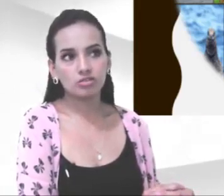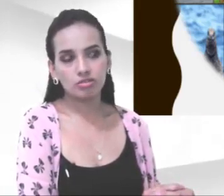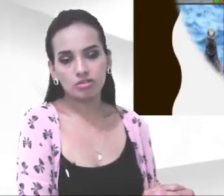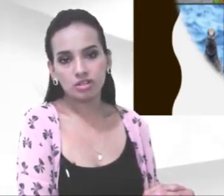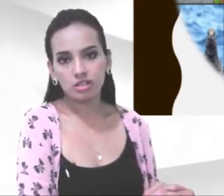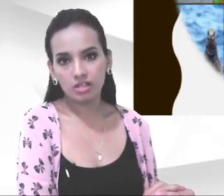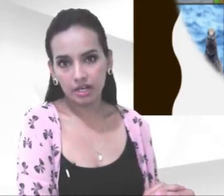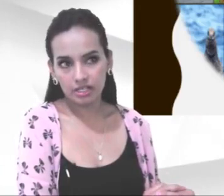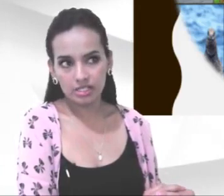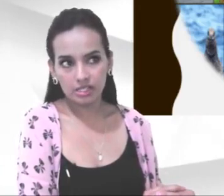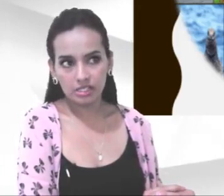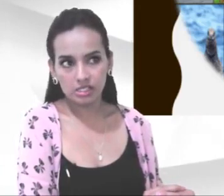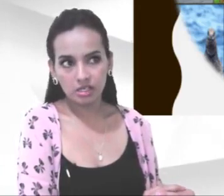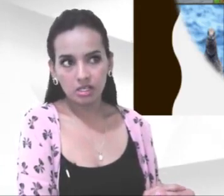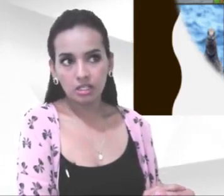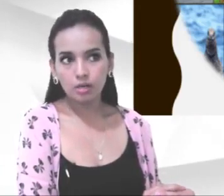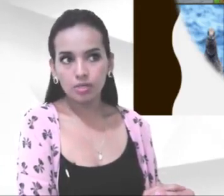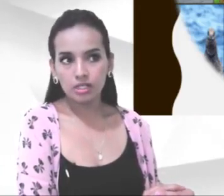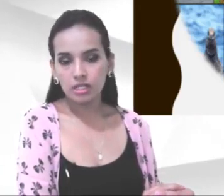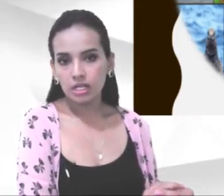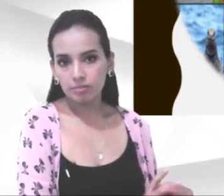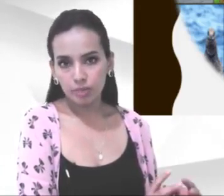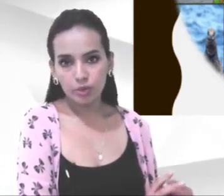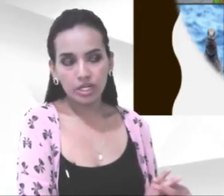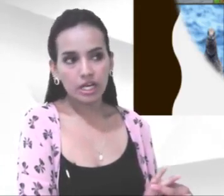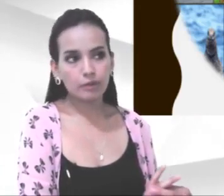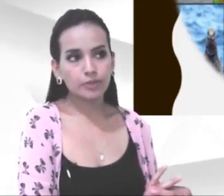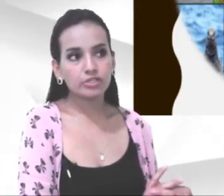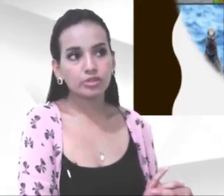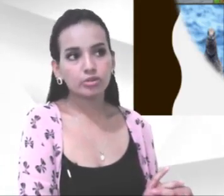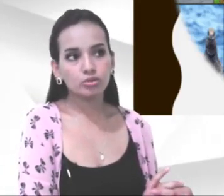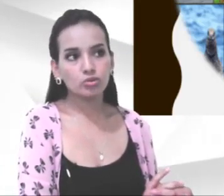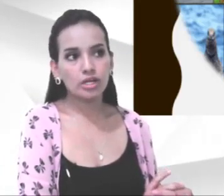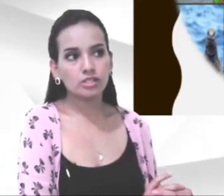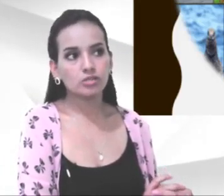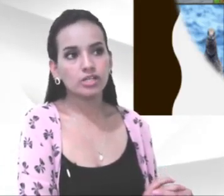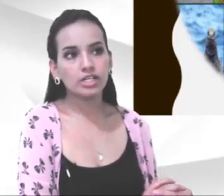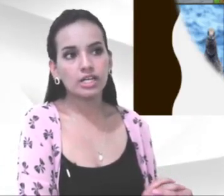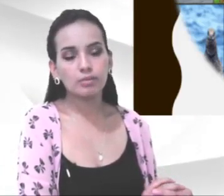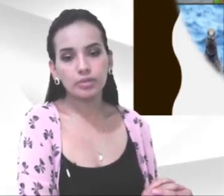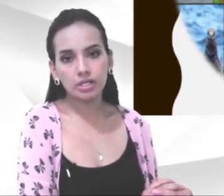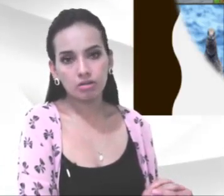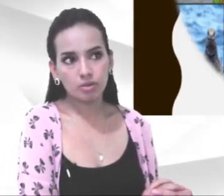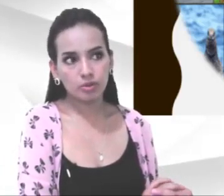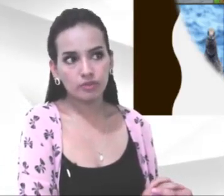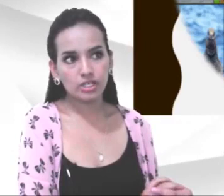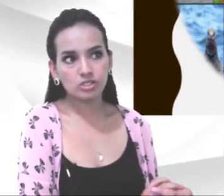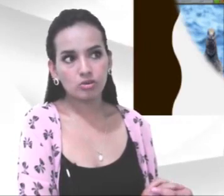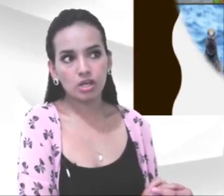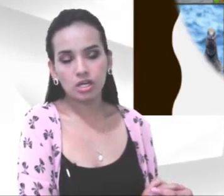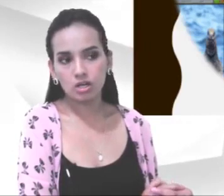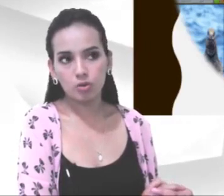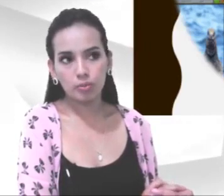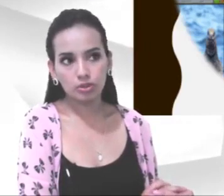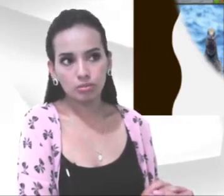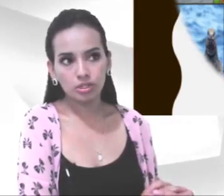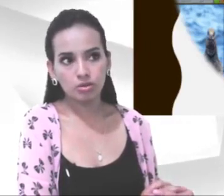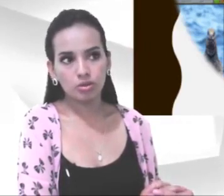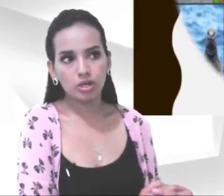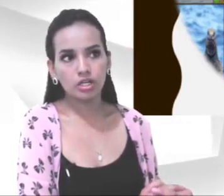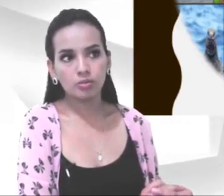de sobrevivir y dejar descendencia también vimos que las adaptaciones conductuales son aquellas que implican una modificación en el